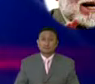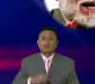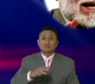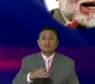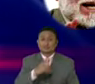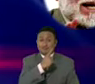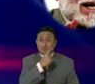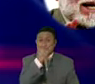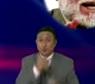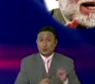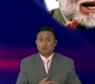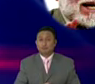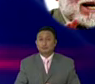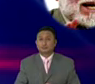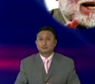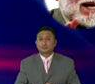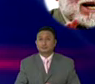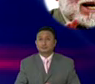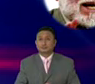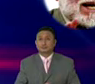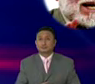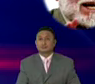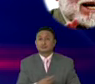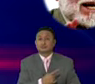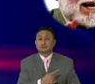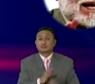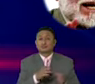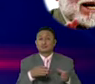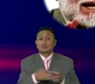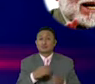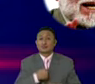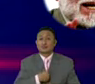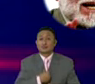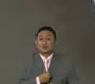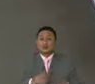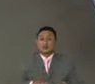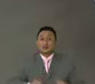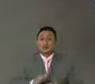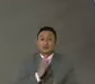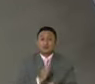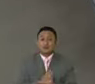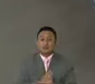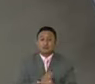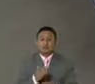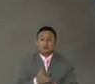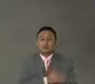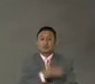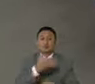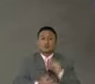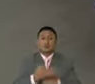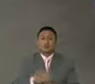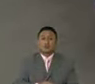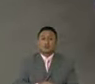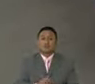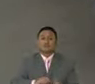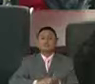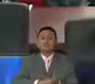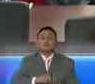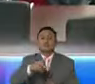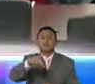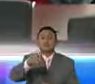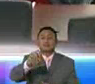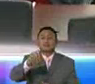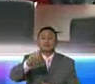César Trujillo, quien forma parte de la autodenominada Comisión Cívica Anticorrupción y que fue enjuiciado por el contralor Carlos Polit por el